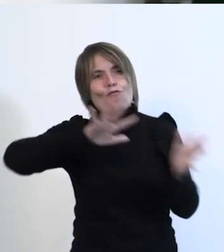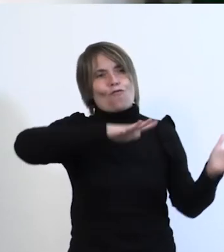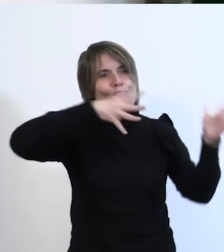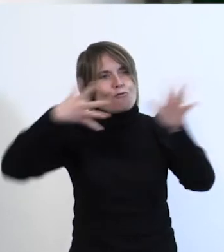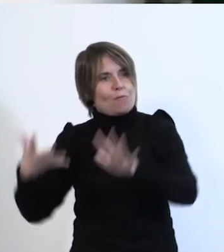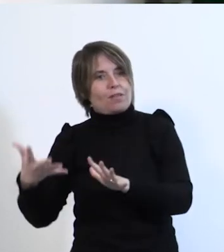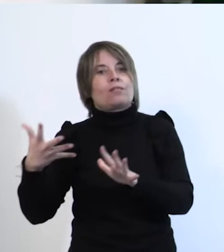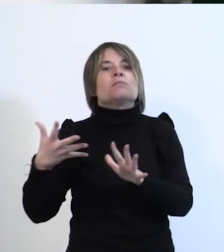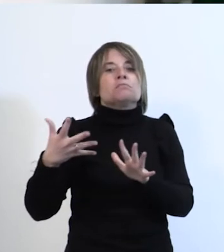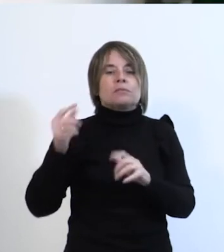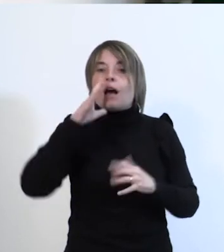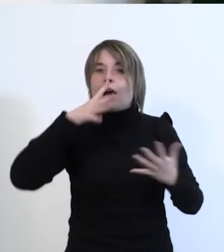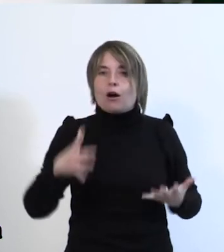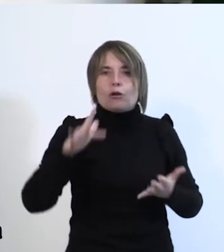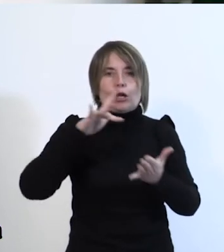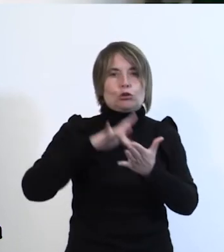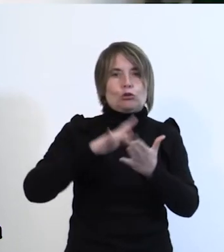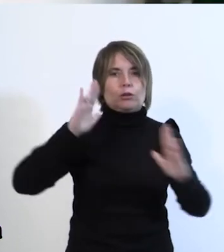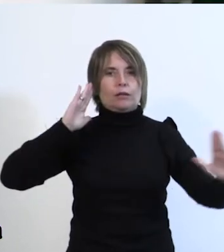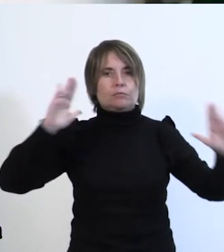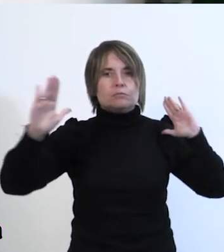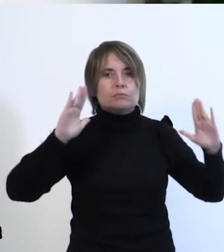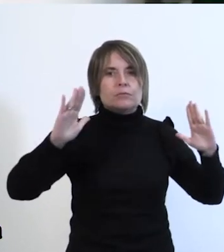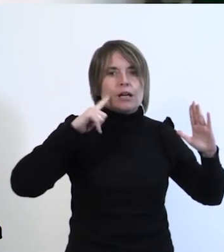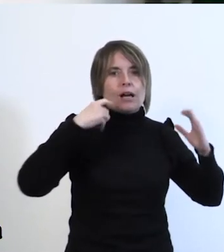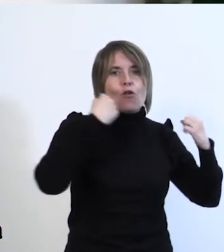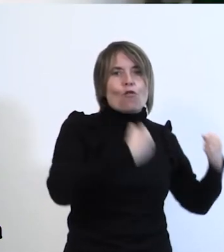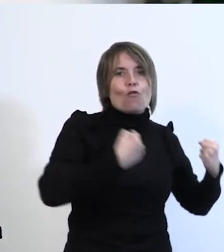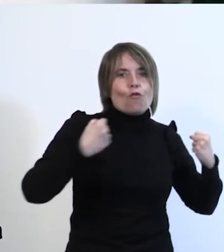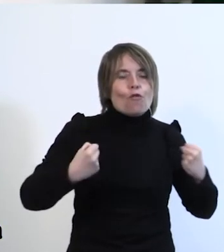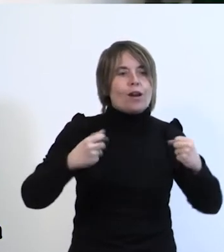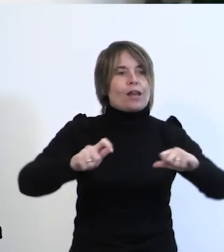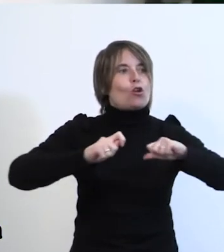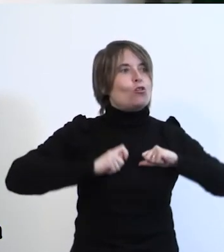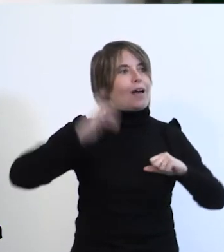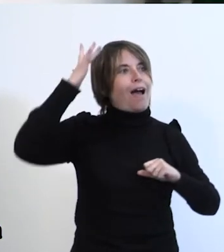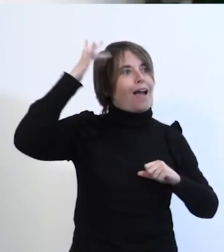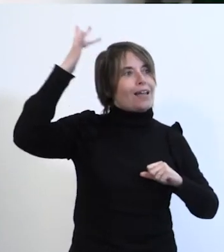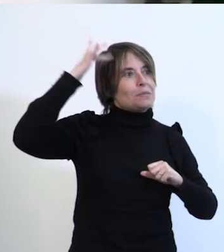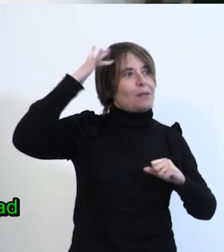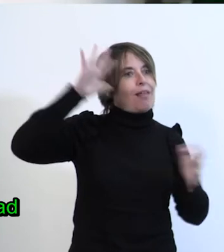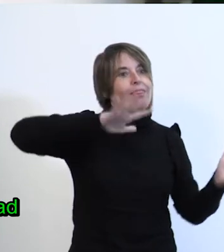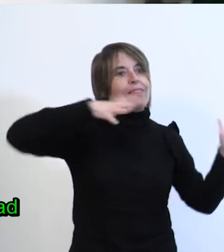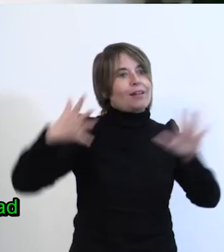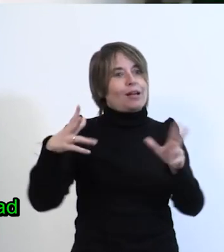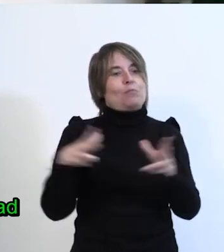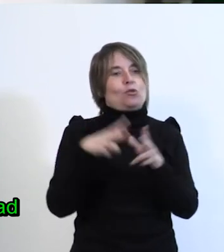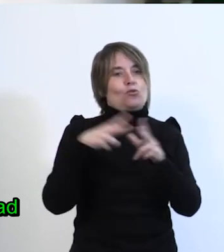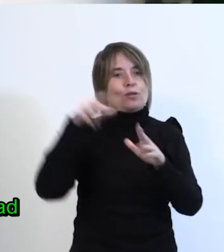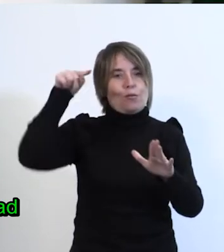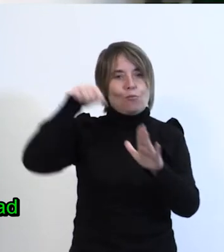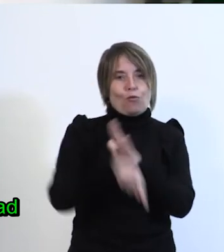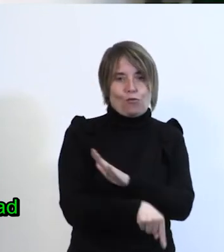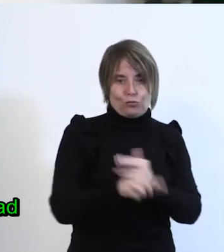que posiblemente sea en estos tiempos la fuerza que dé más esperanza de cambios sociales